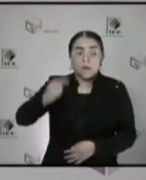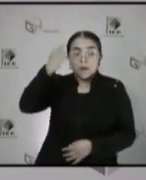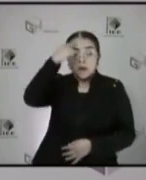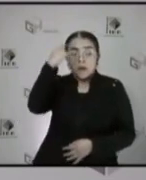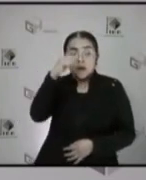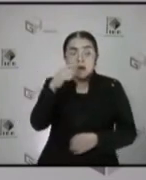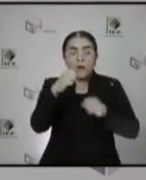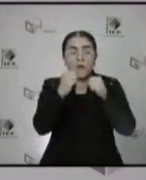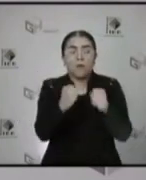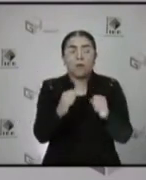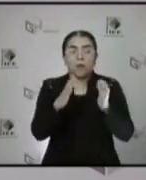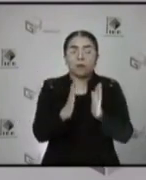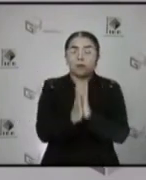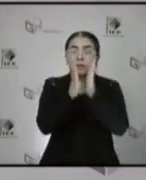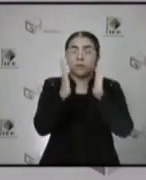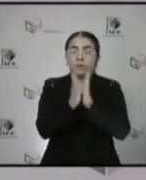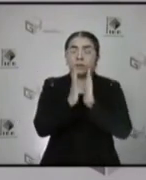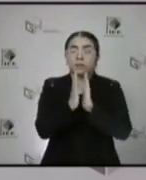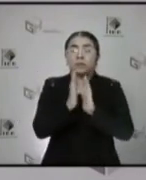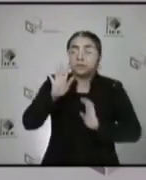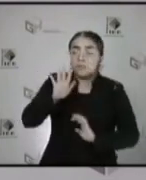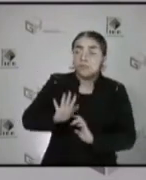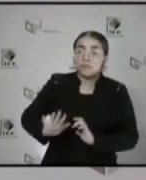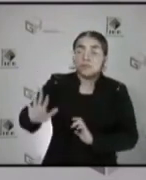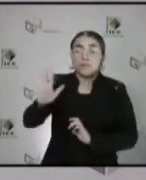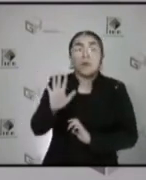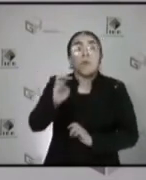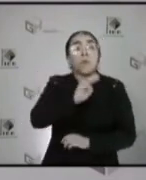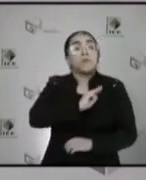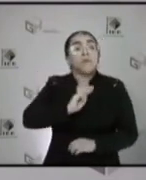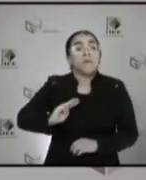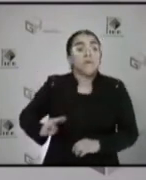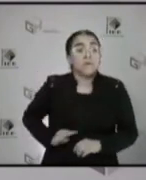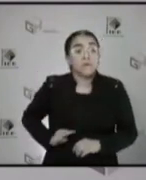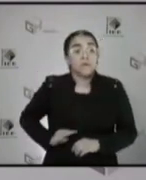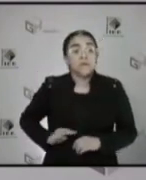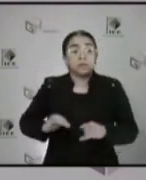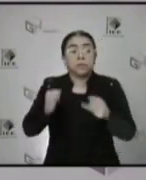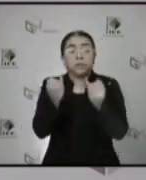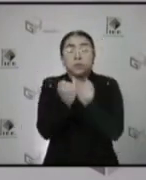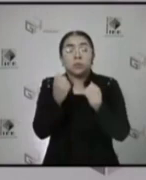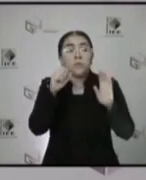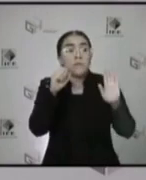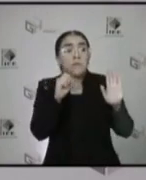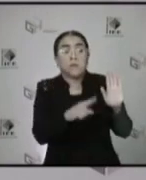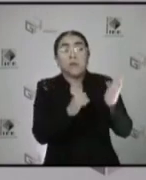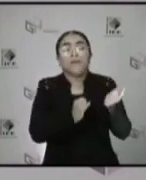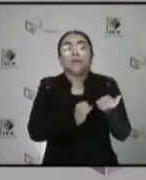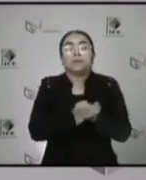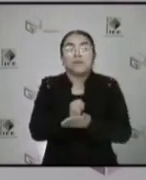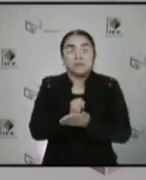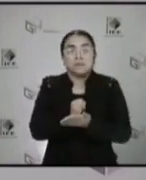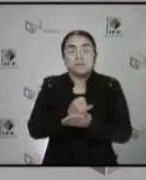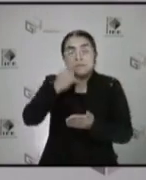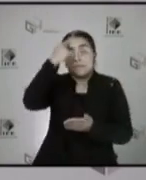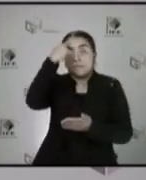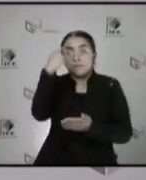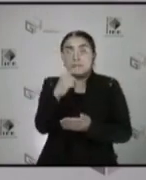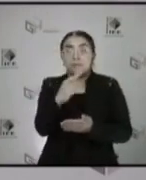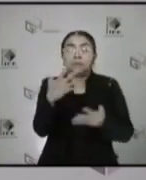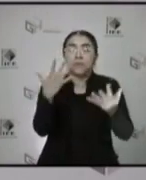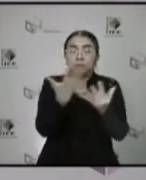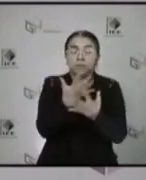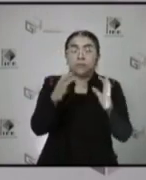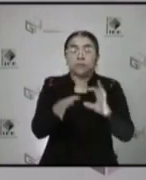la participación ciudadana, que sea en los municipios, que sea en las regiones, donde se decida qué obras y qué acciones se tienen que